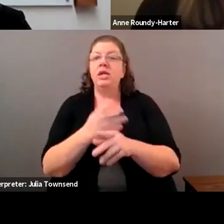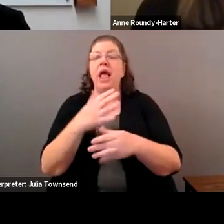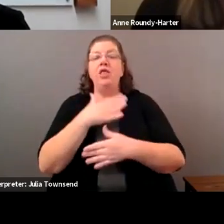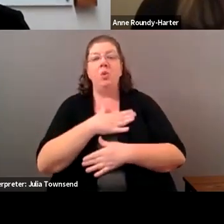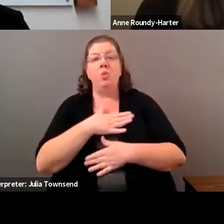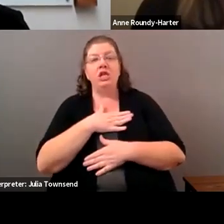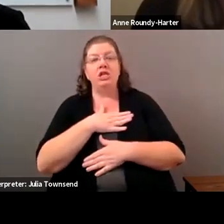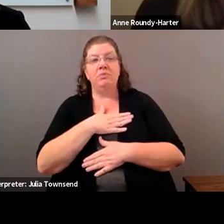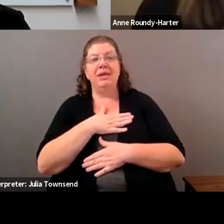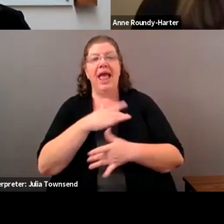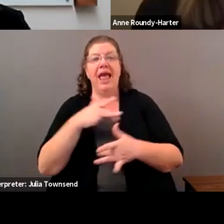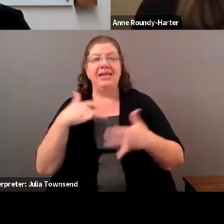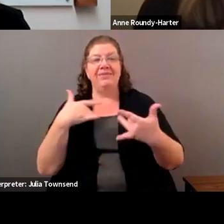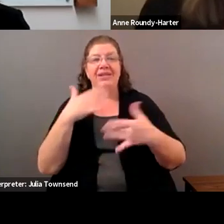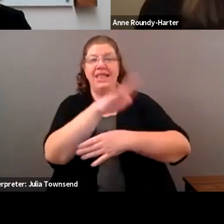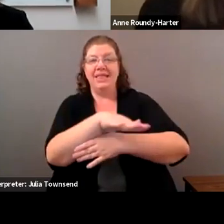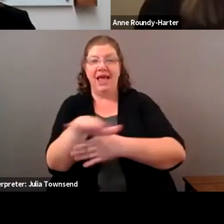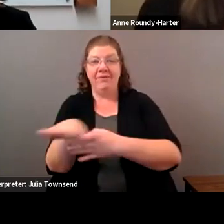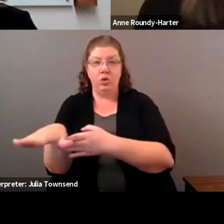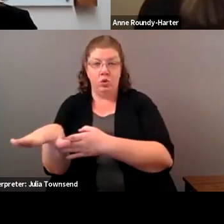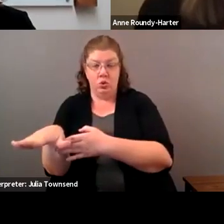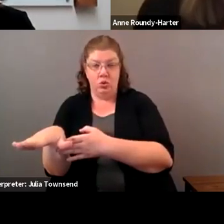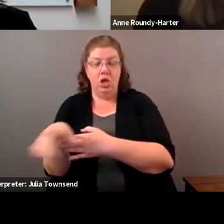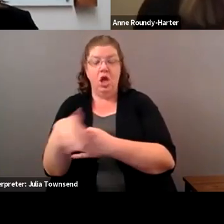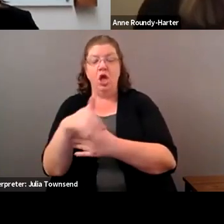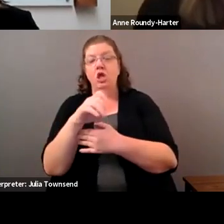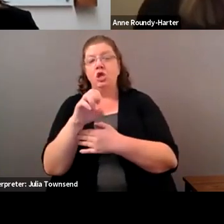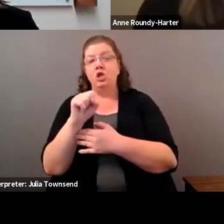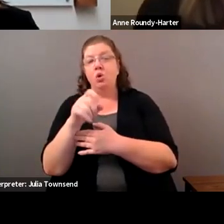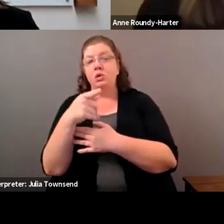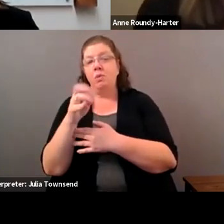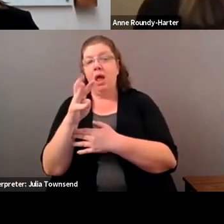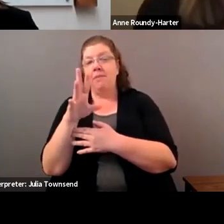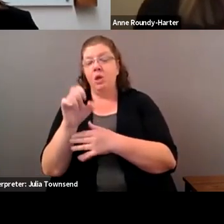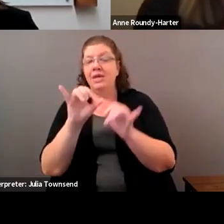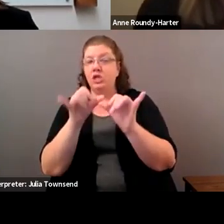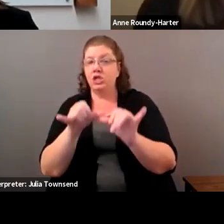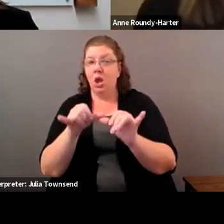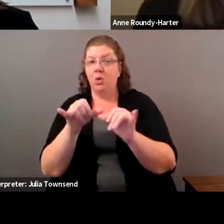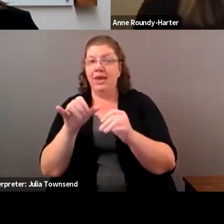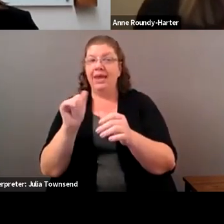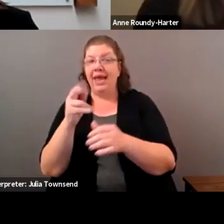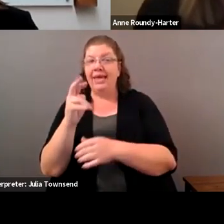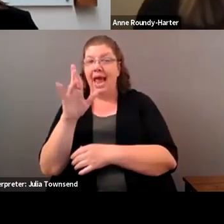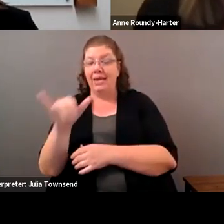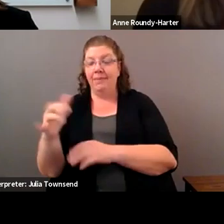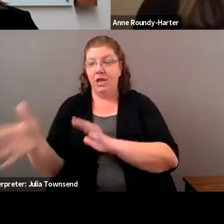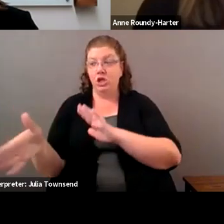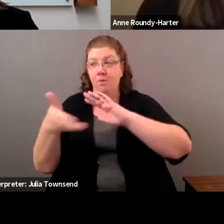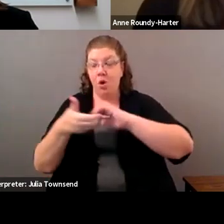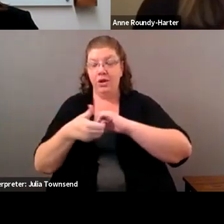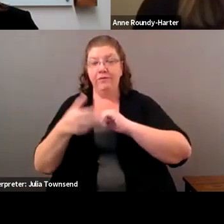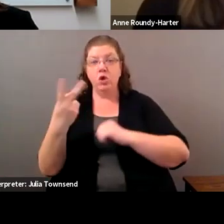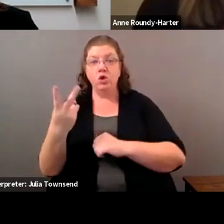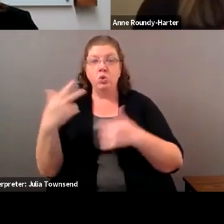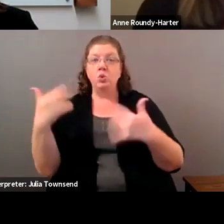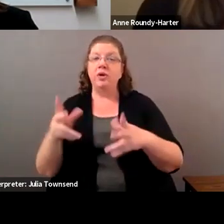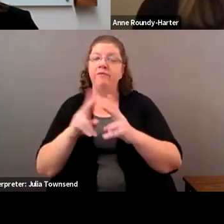bloque de enriquecimiento en la tarde dmg de dos pueblos se está asociando con nosotros para hacer dos